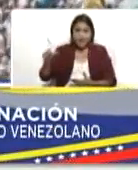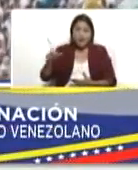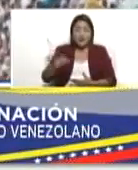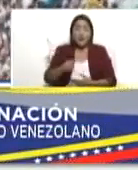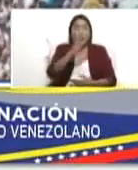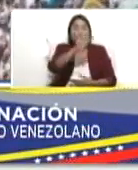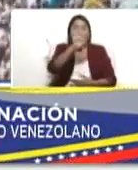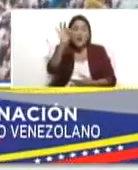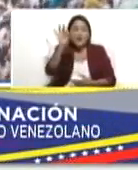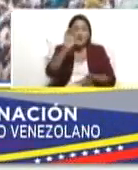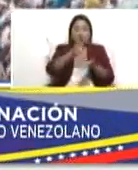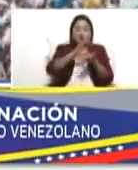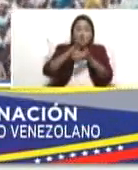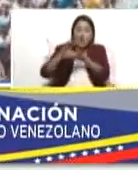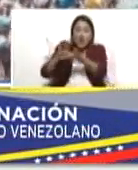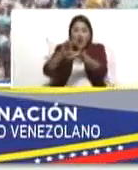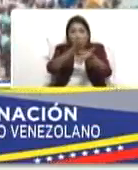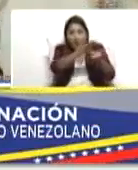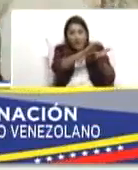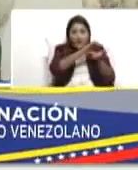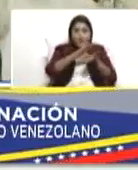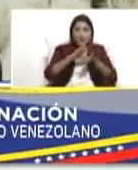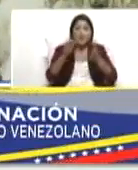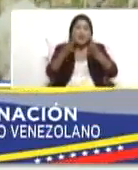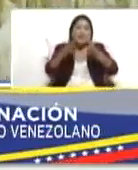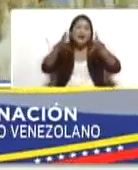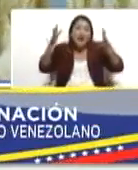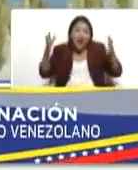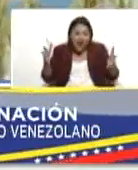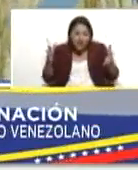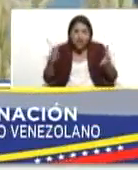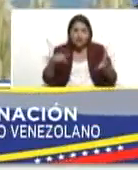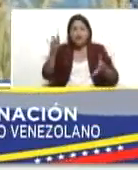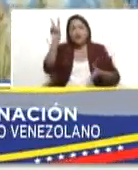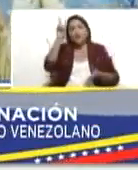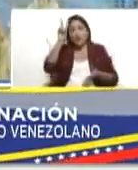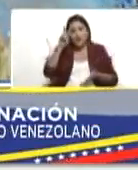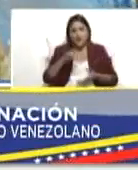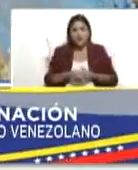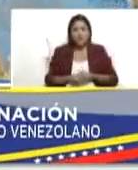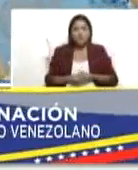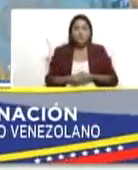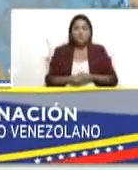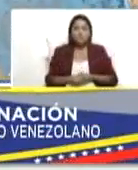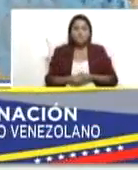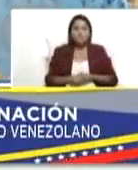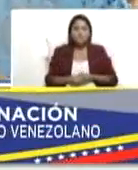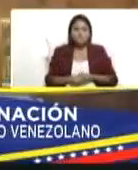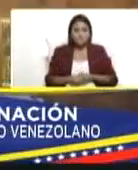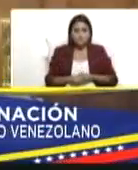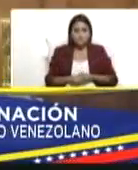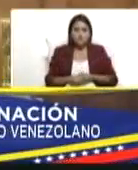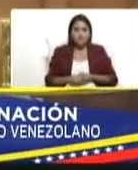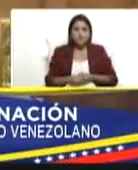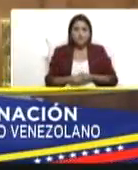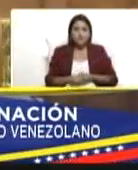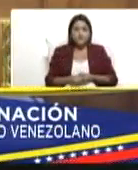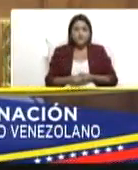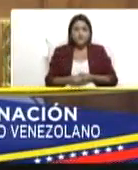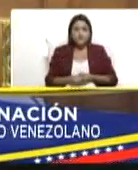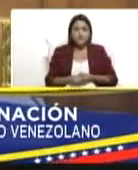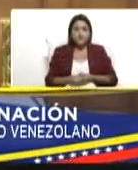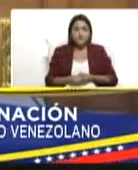40 ciudades más importantes o grandes Mejor dicho todas son importantes de las ciudades y